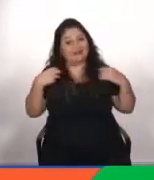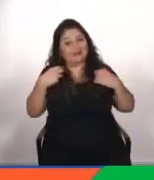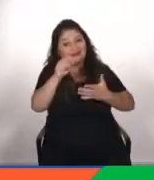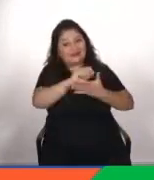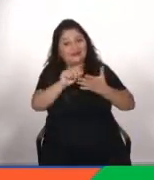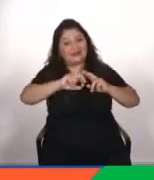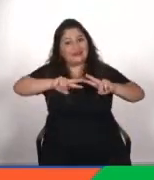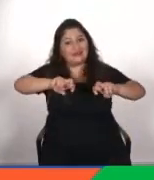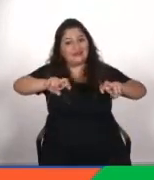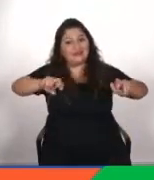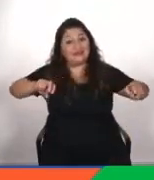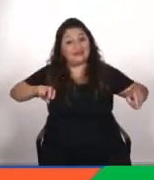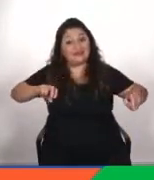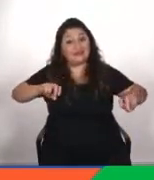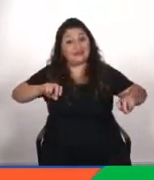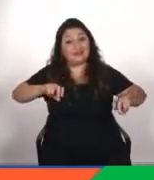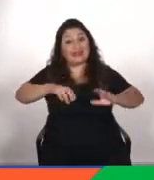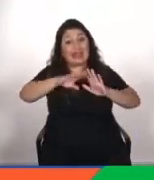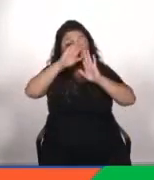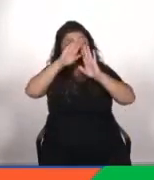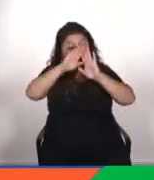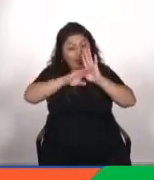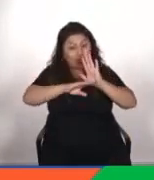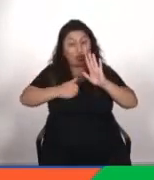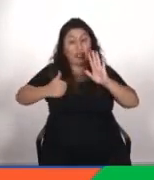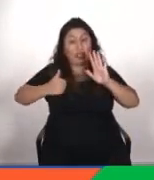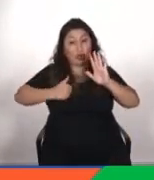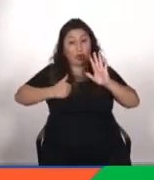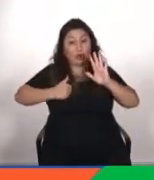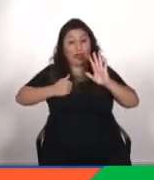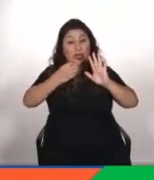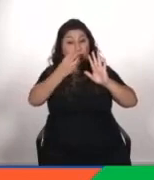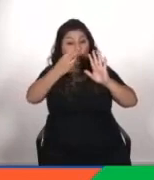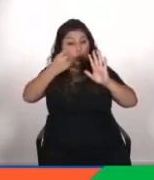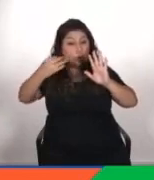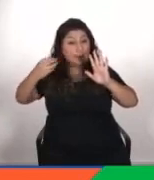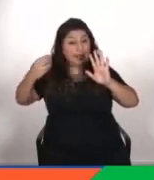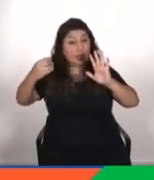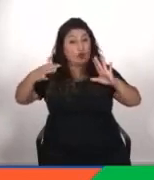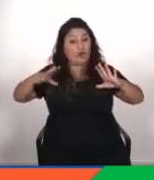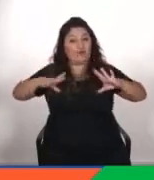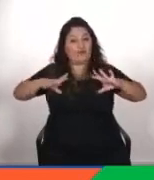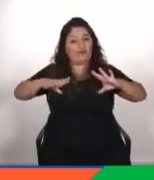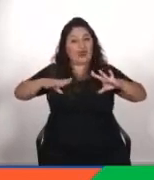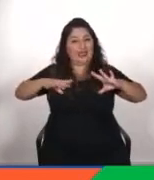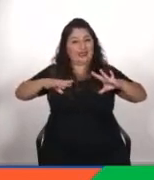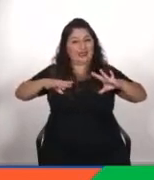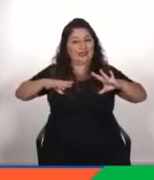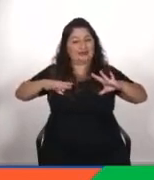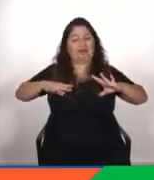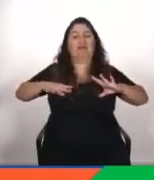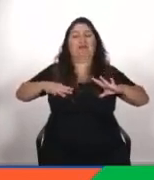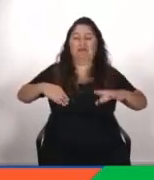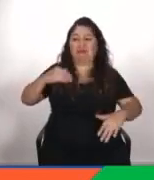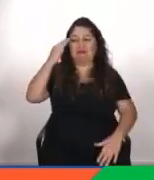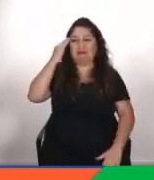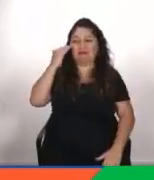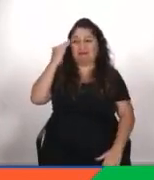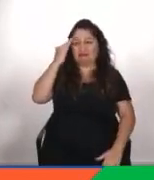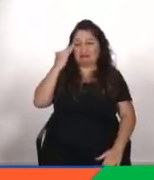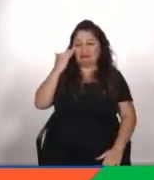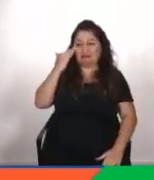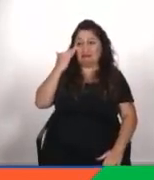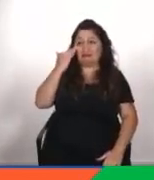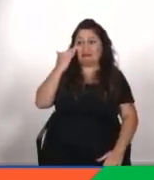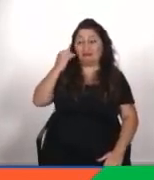el menor que cumple las dos cosas es el 28. Mira, número feliz. Ni idea qué será un número feliz. Seguimos con las preguntas.